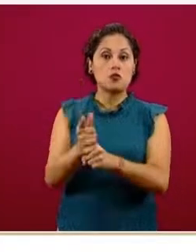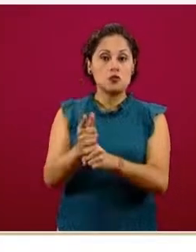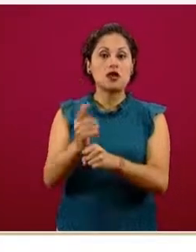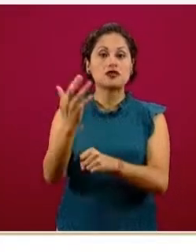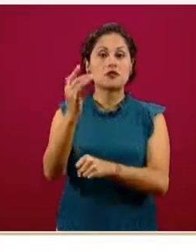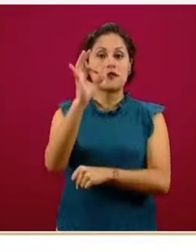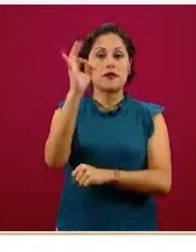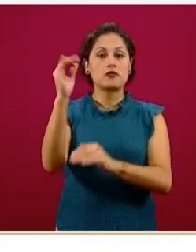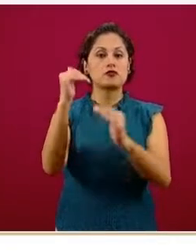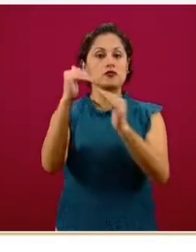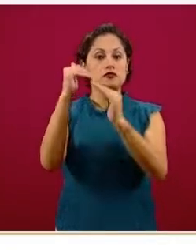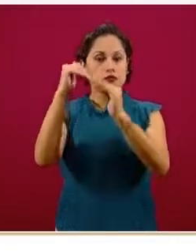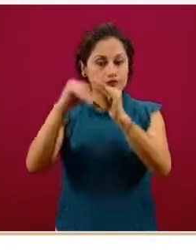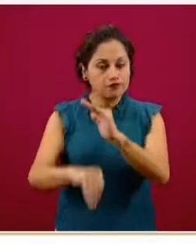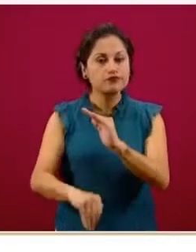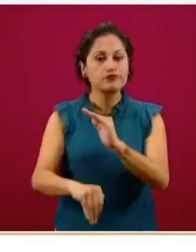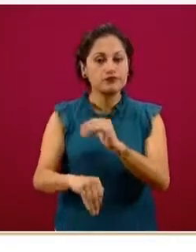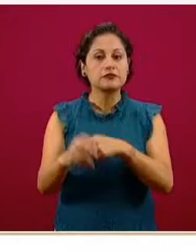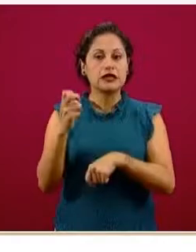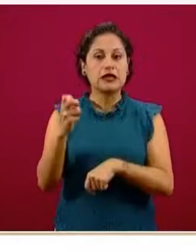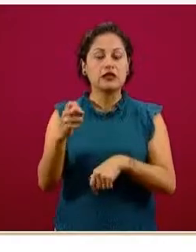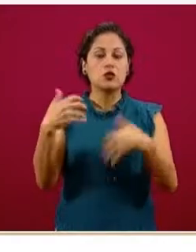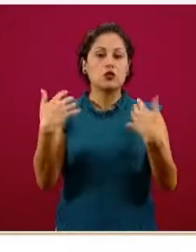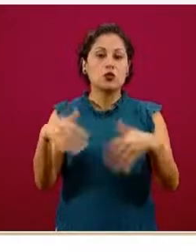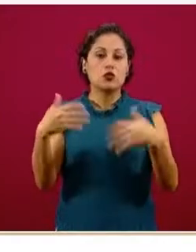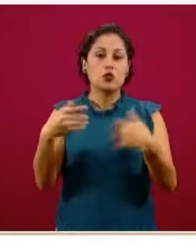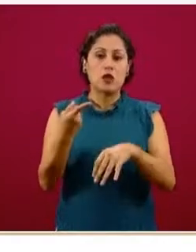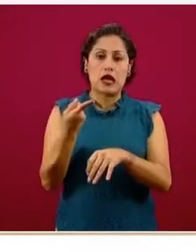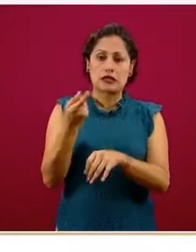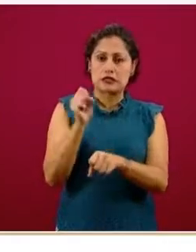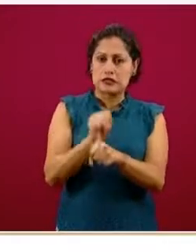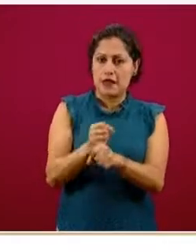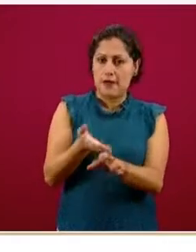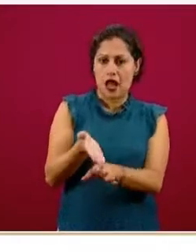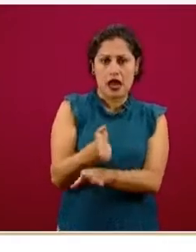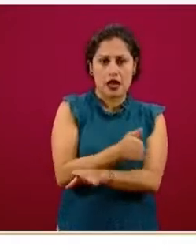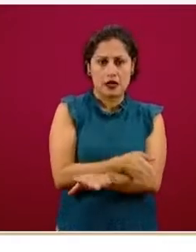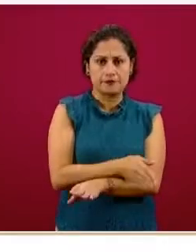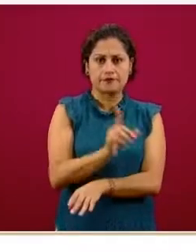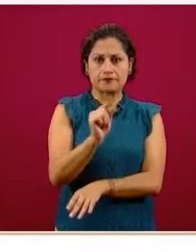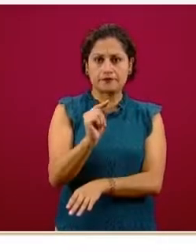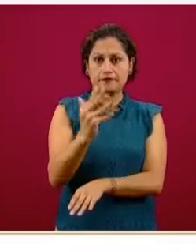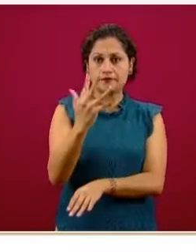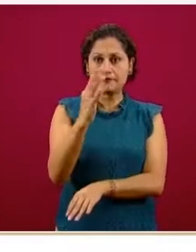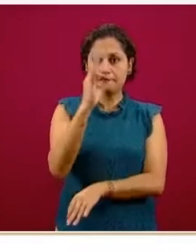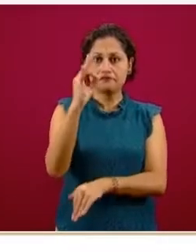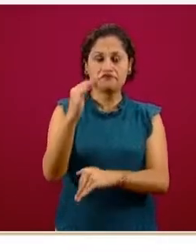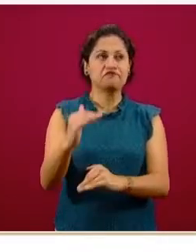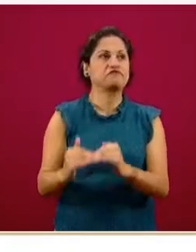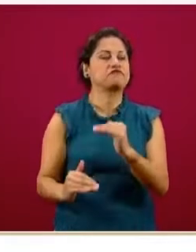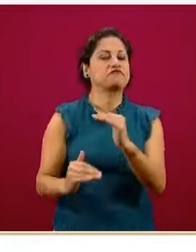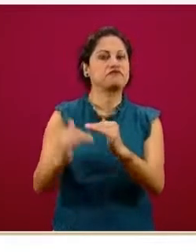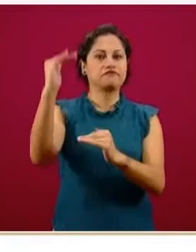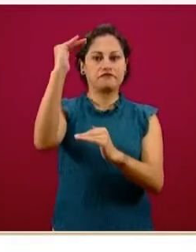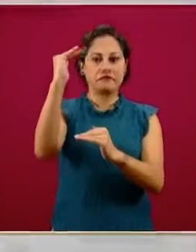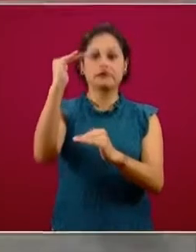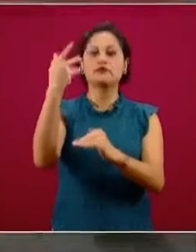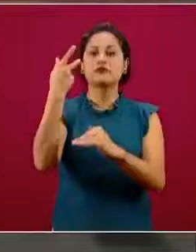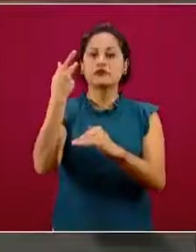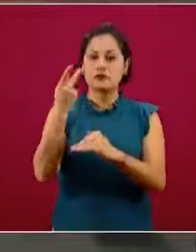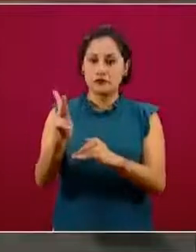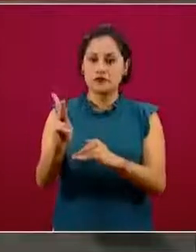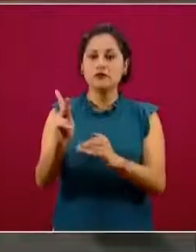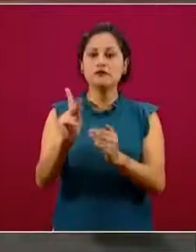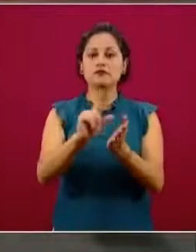del 50%, con niveles que inclusive hace algunas semanas llegaron al 75%, pero que por desgracia los usuarios